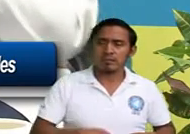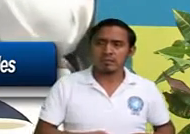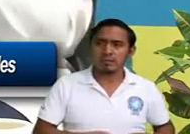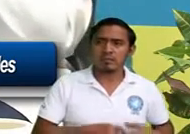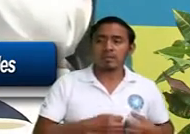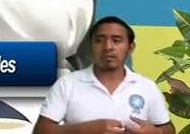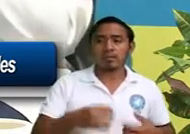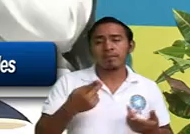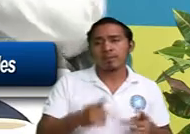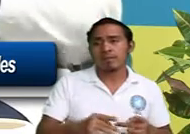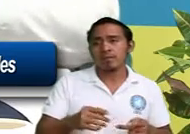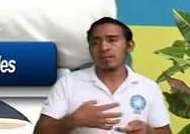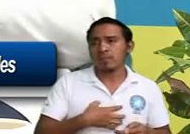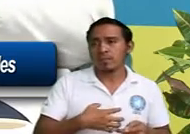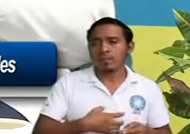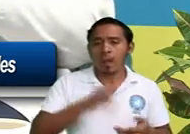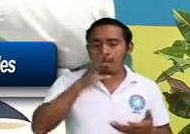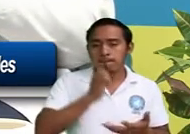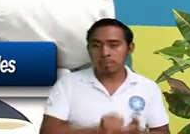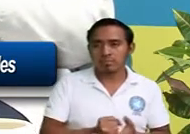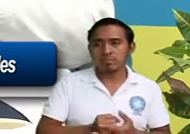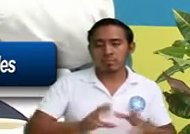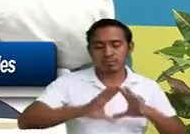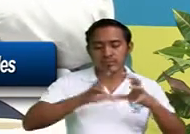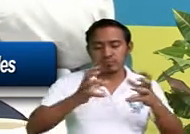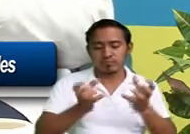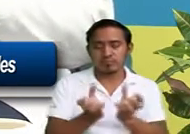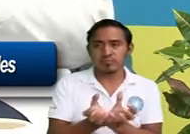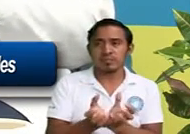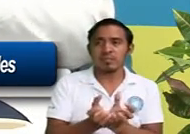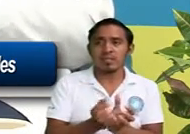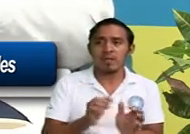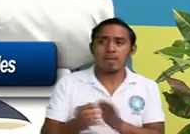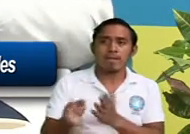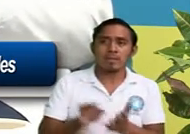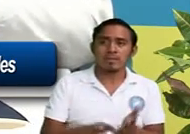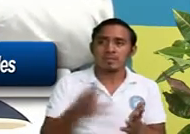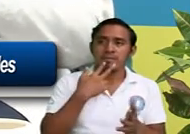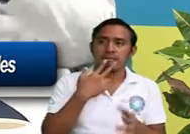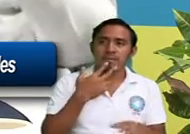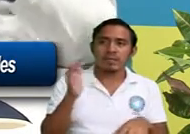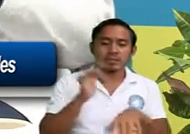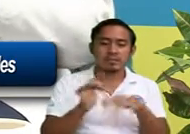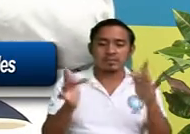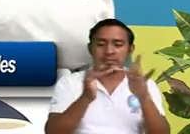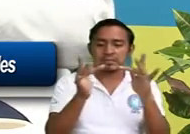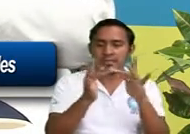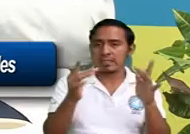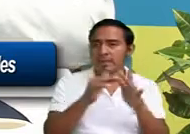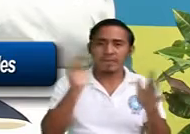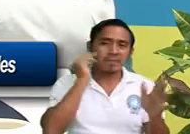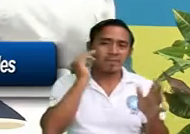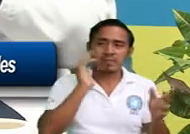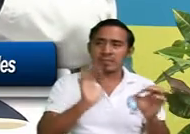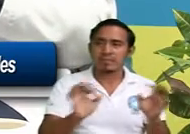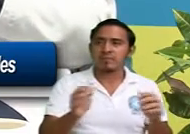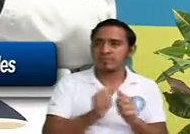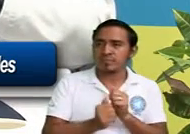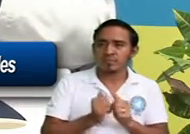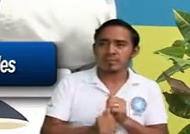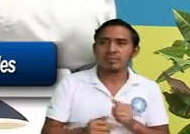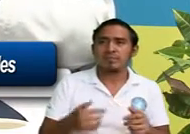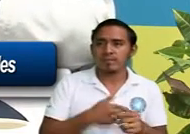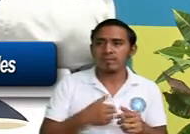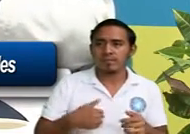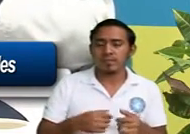una bolsita que es hermética, y estos fetos fallecidos no tienen contacto con la mamá. Entonces es por eso que nosotros